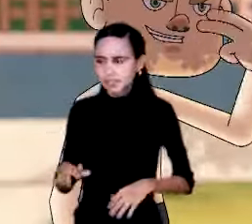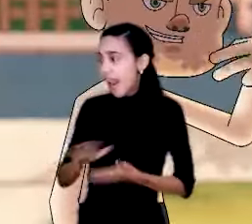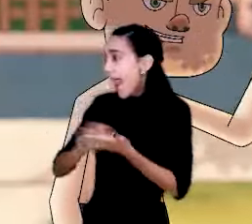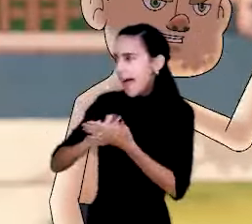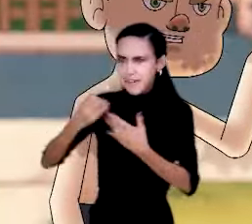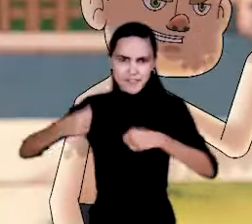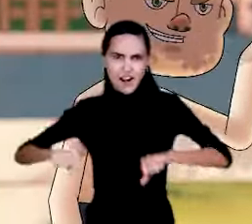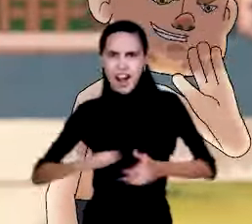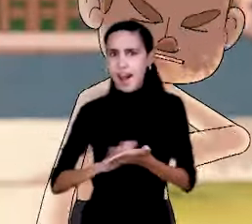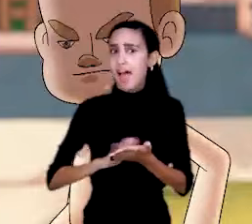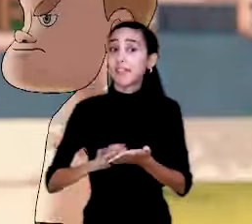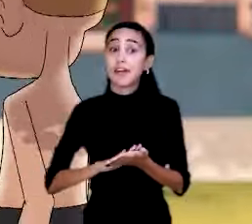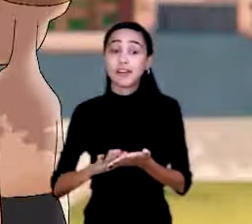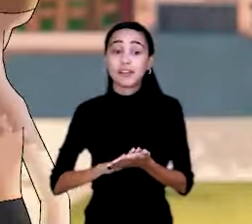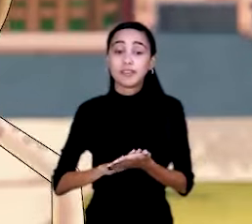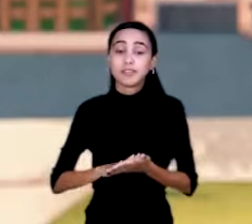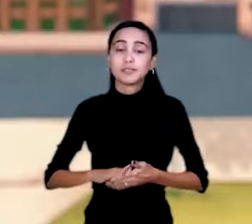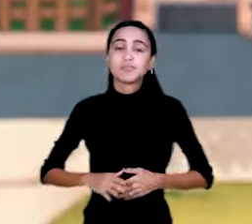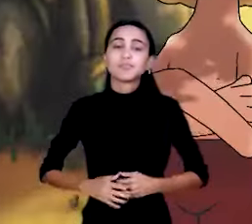nadie.